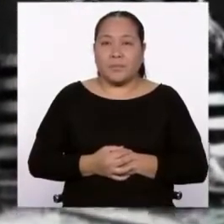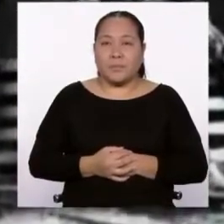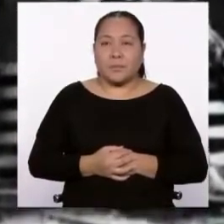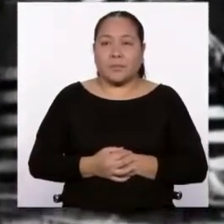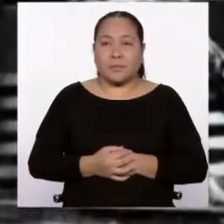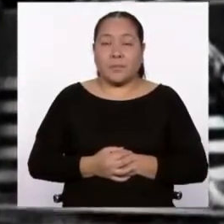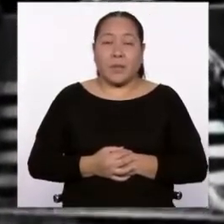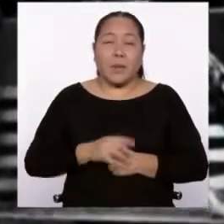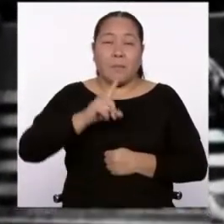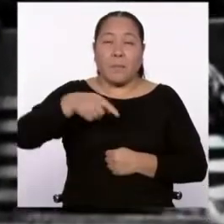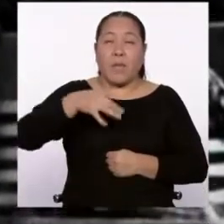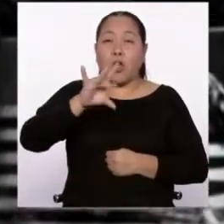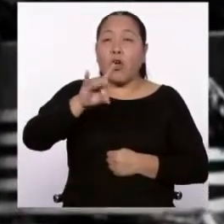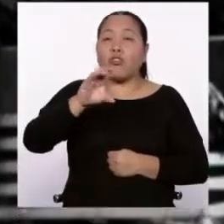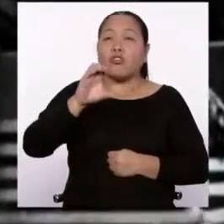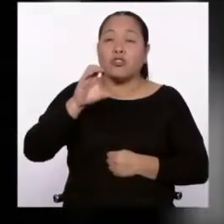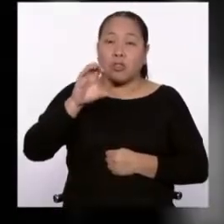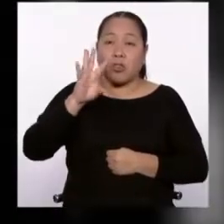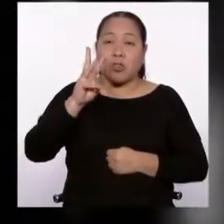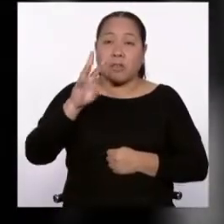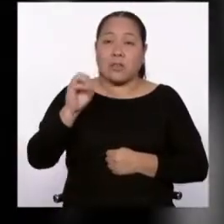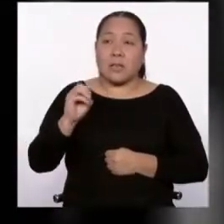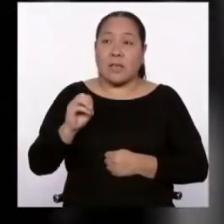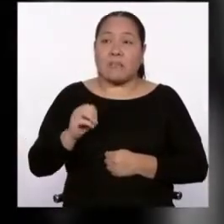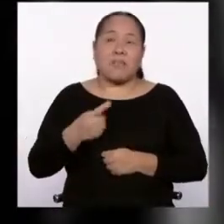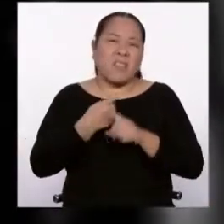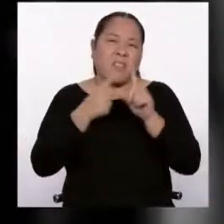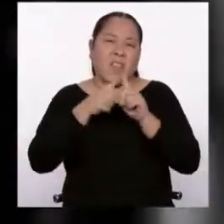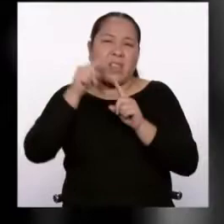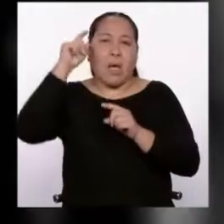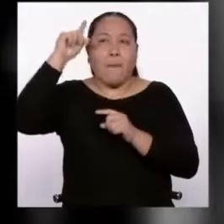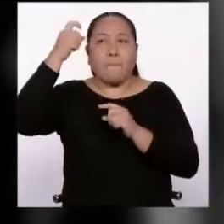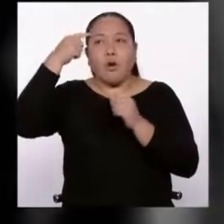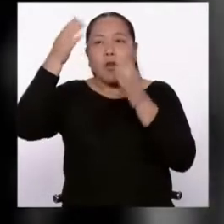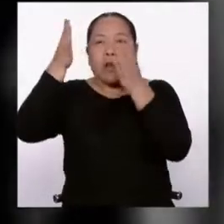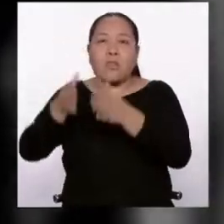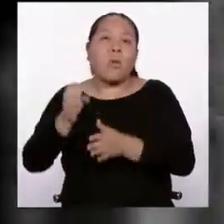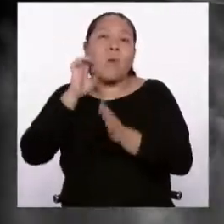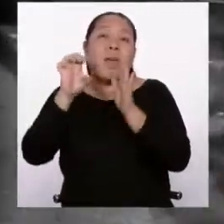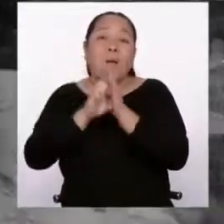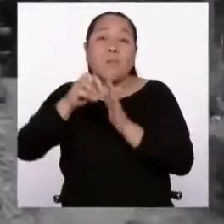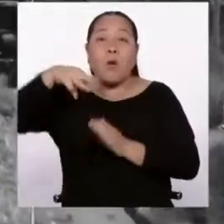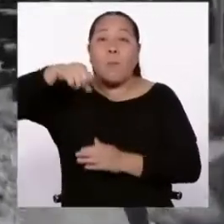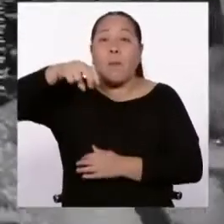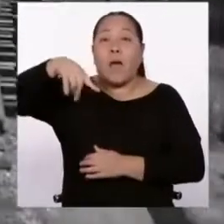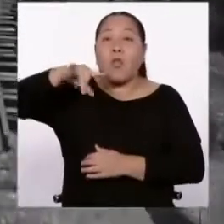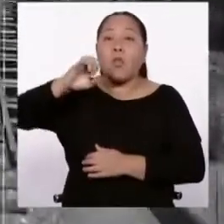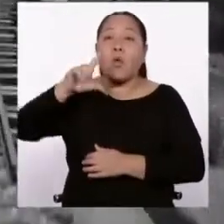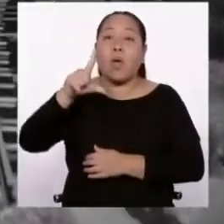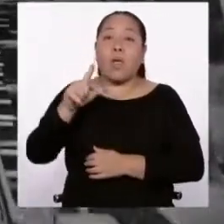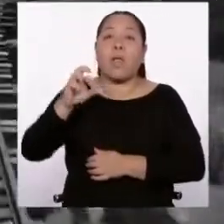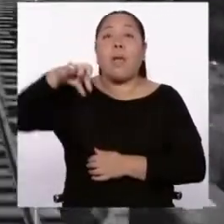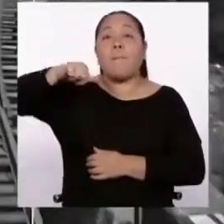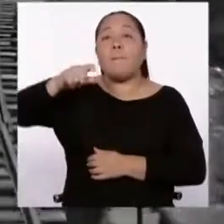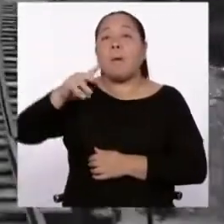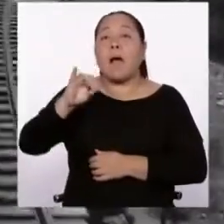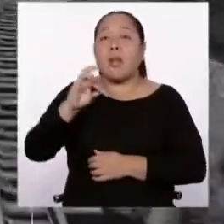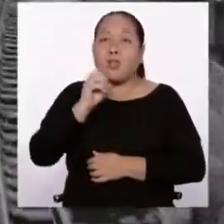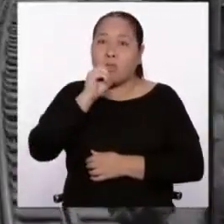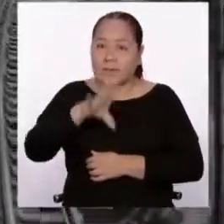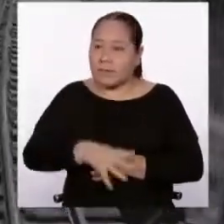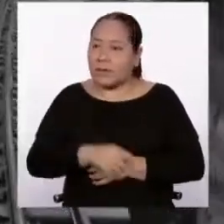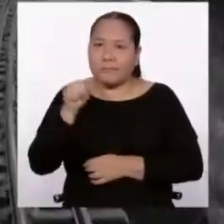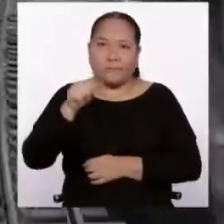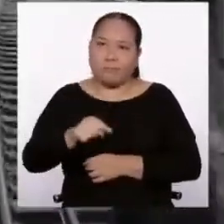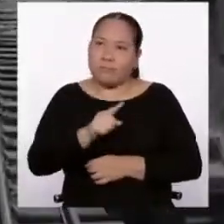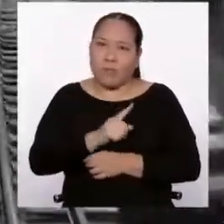En la década de 1860, políticos como Manuel Pardo sostenían que mientras no se resolviera la carencia de